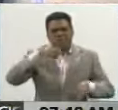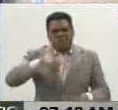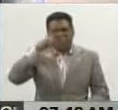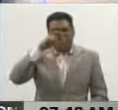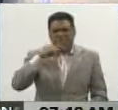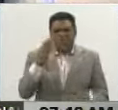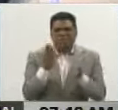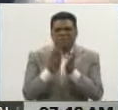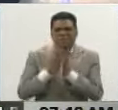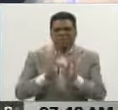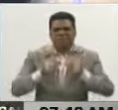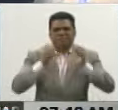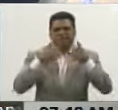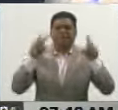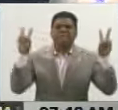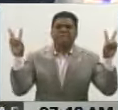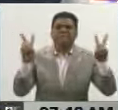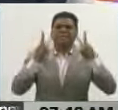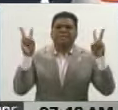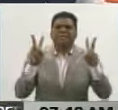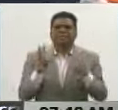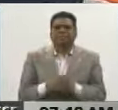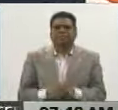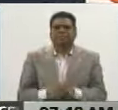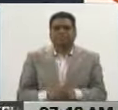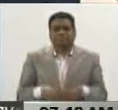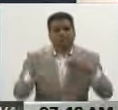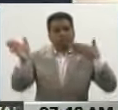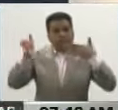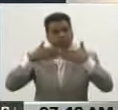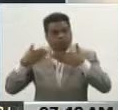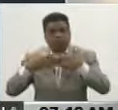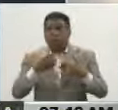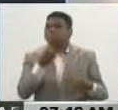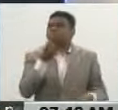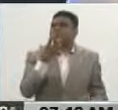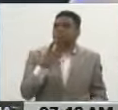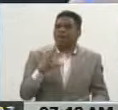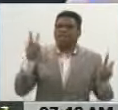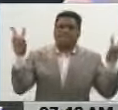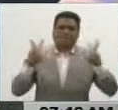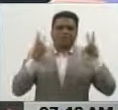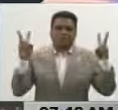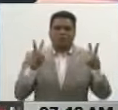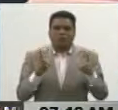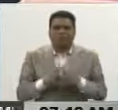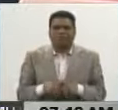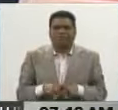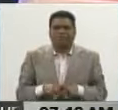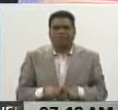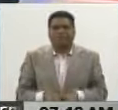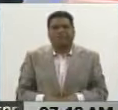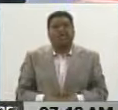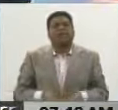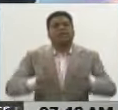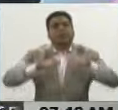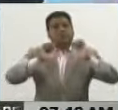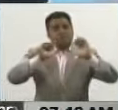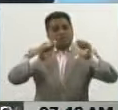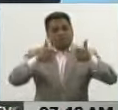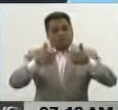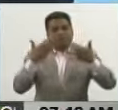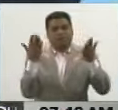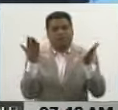iniciar un año escolar con victoria. Tuvimos un cierre de año escolar de victoria y tenemos un inicio de año escolar